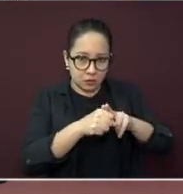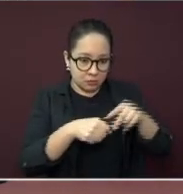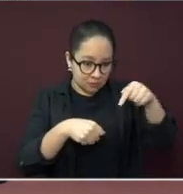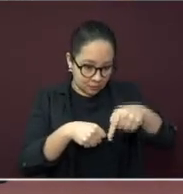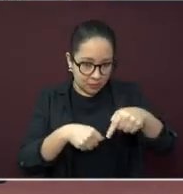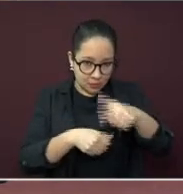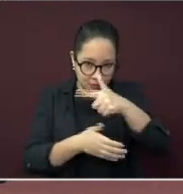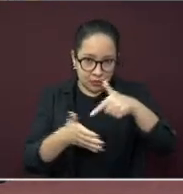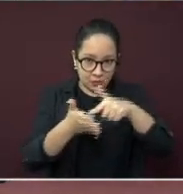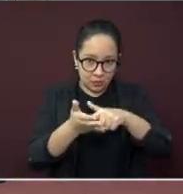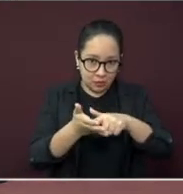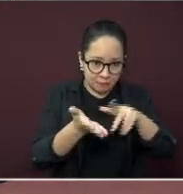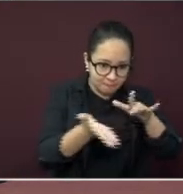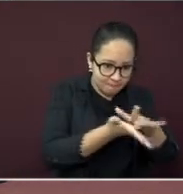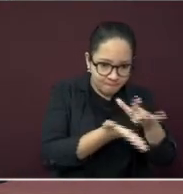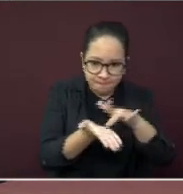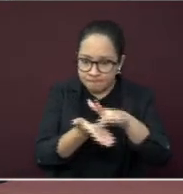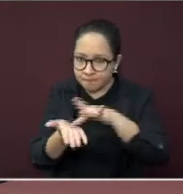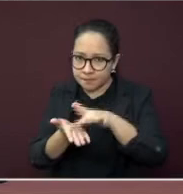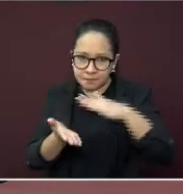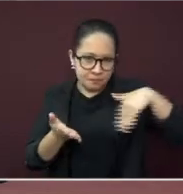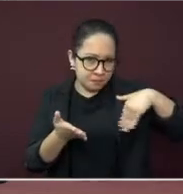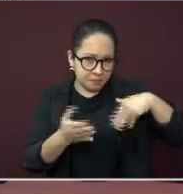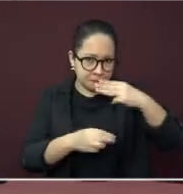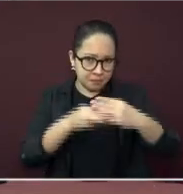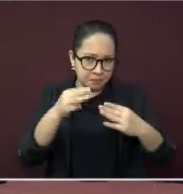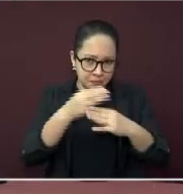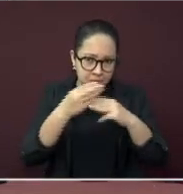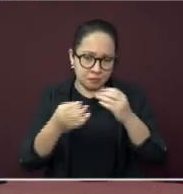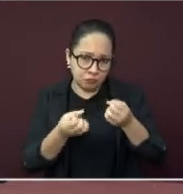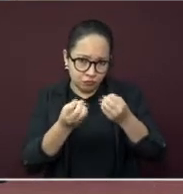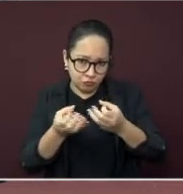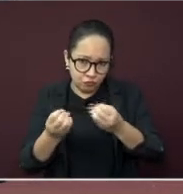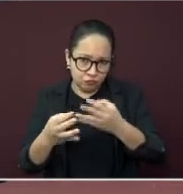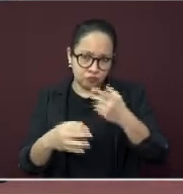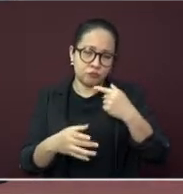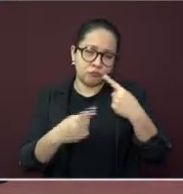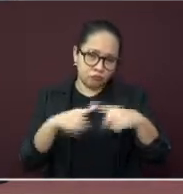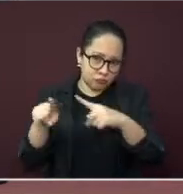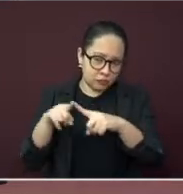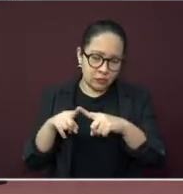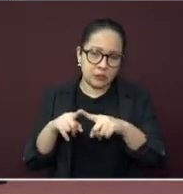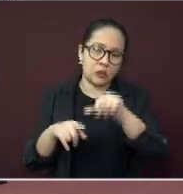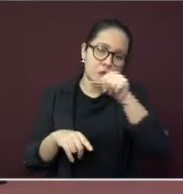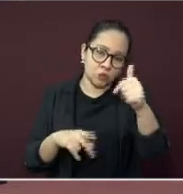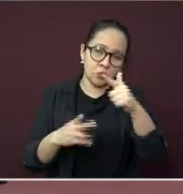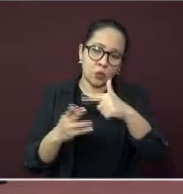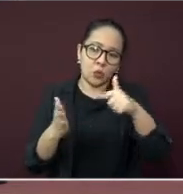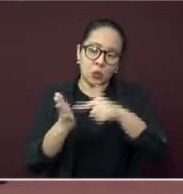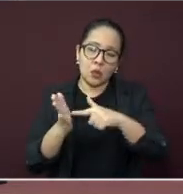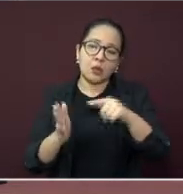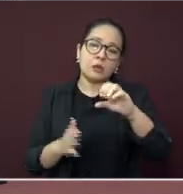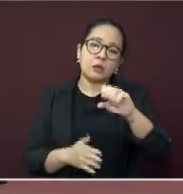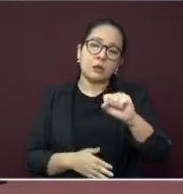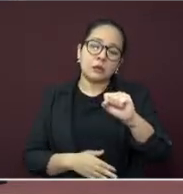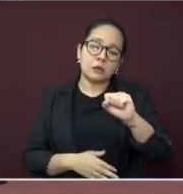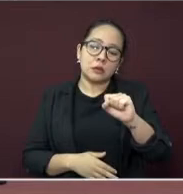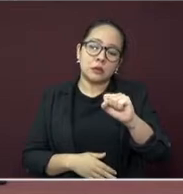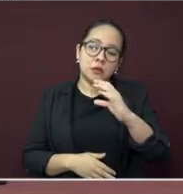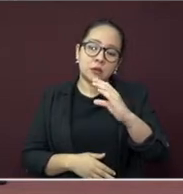que precisamente está recién equipado así como el césar es otro centro de